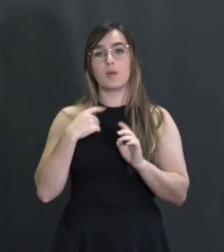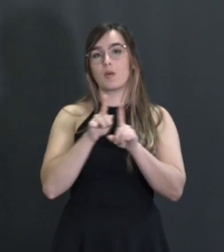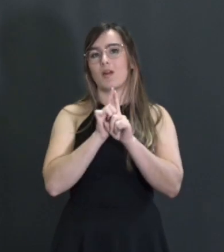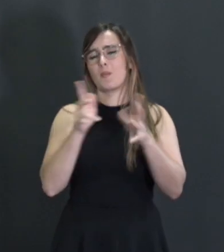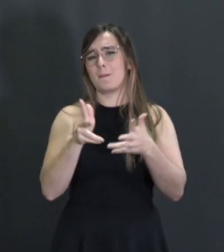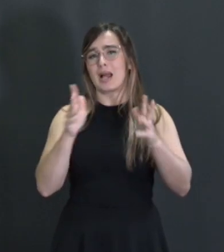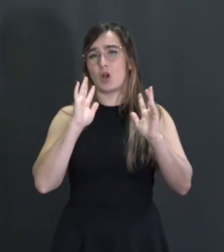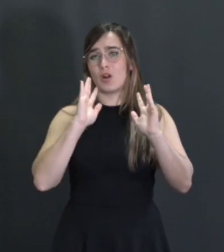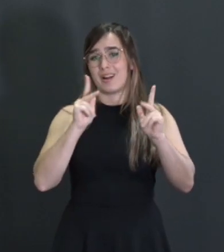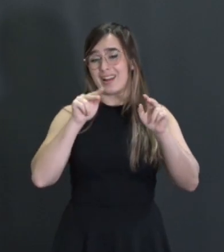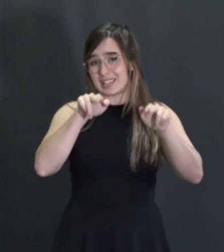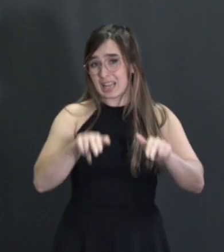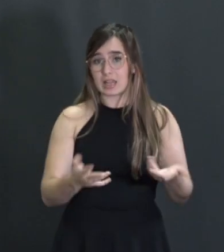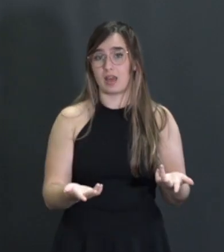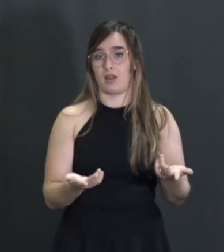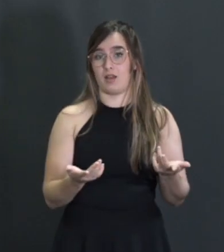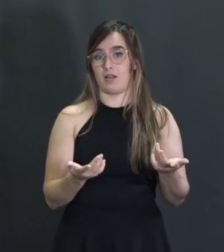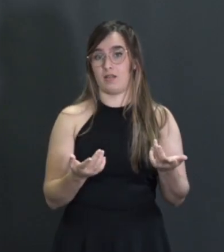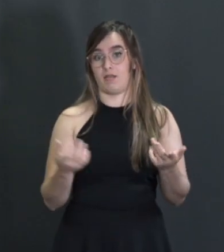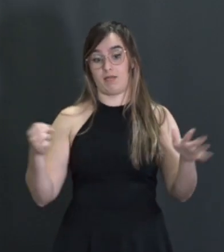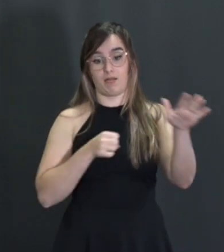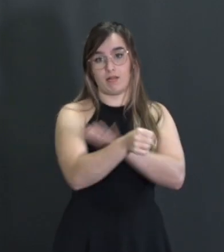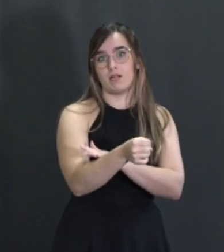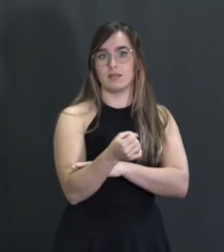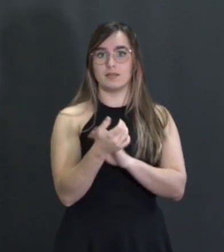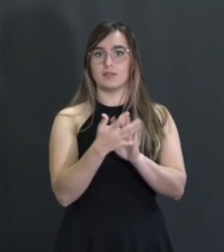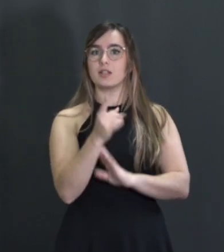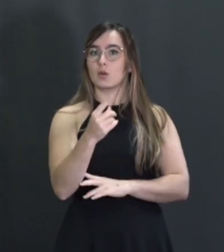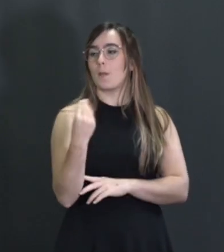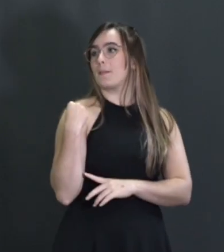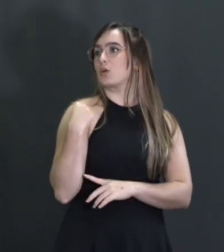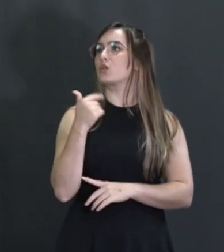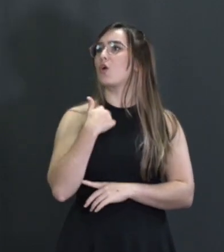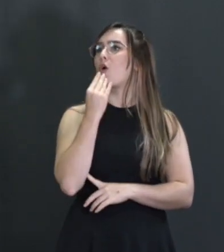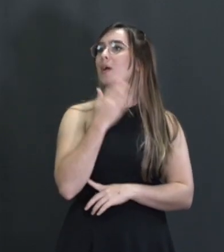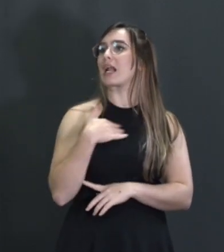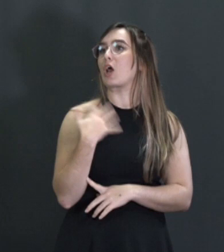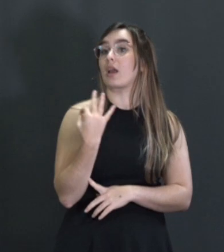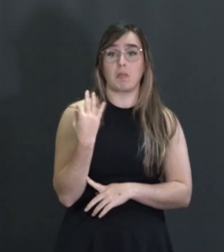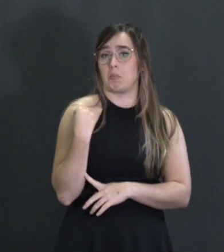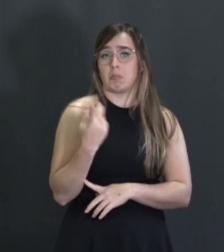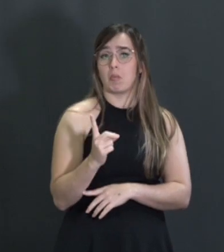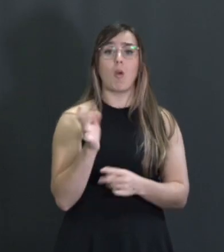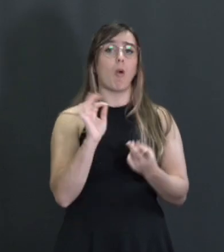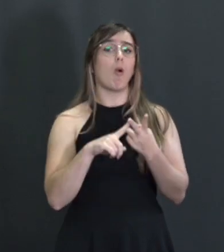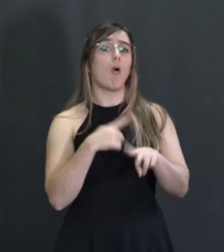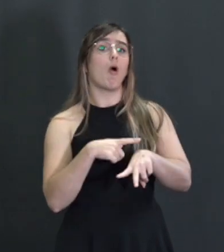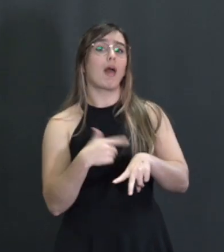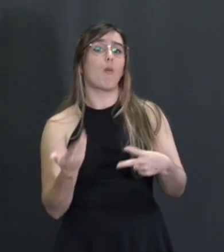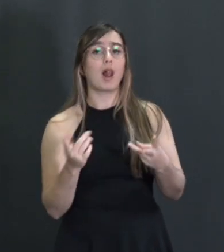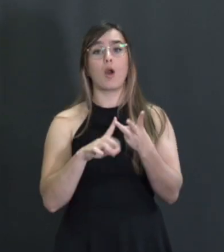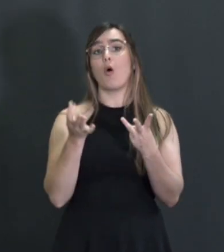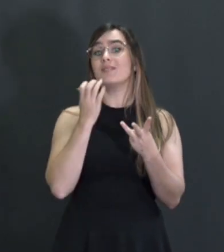bueno, pues donde no me preguntan qué quiero comer, a qué hora quiero comer y si quiero tener relaciones